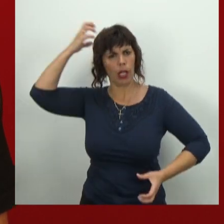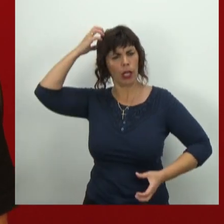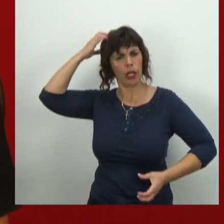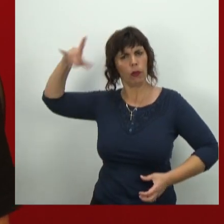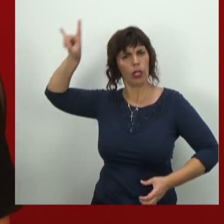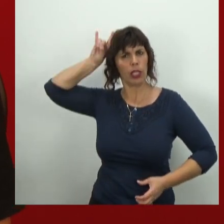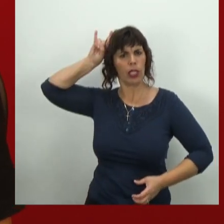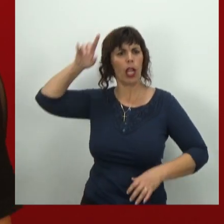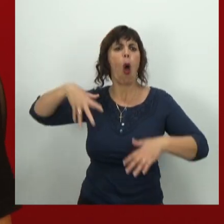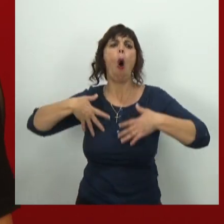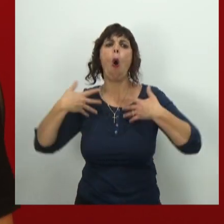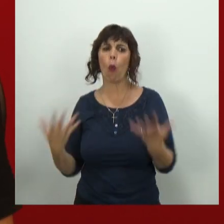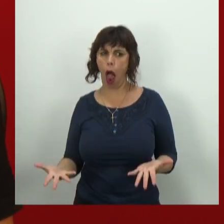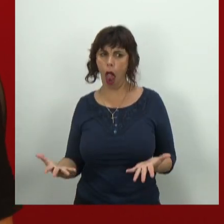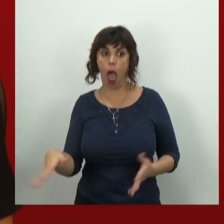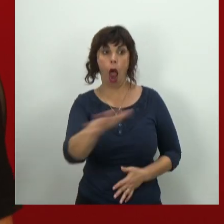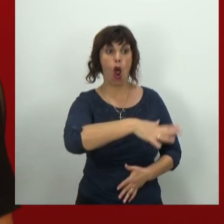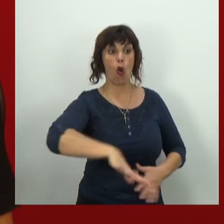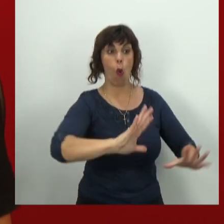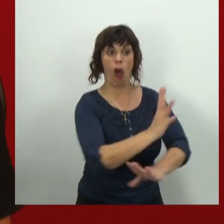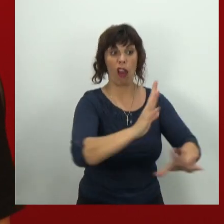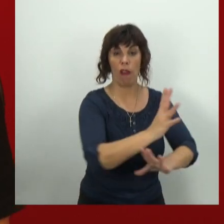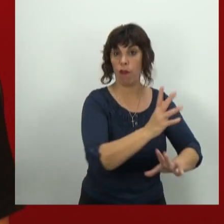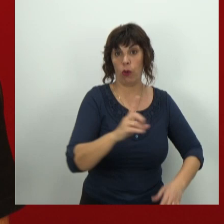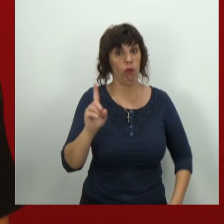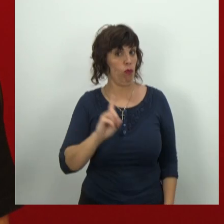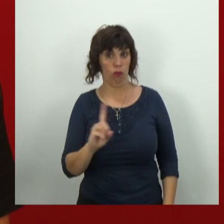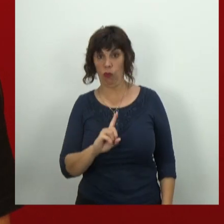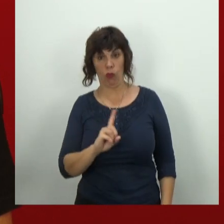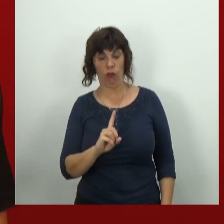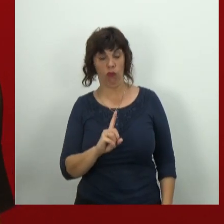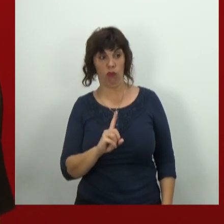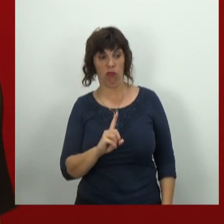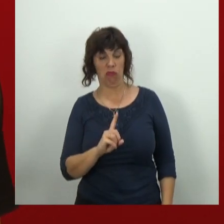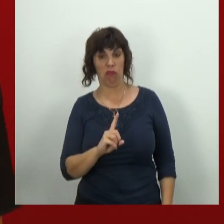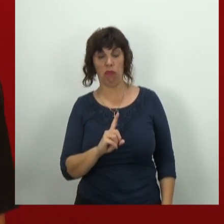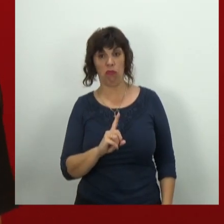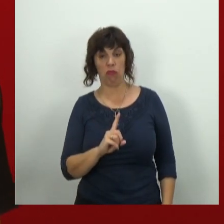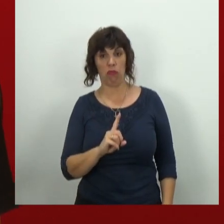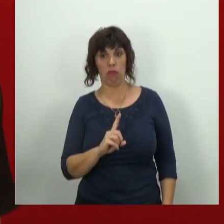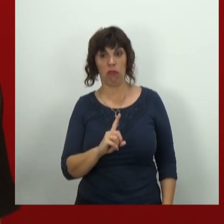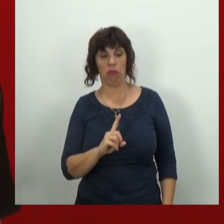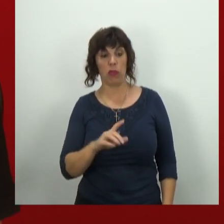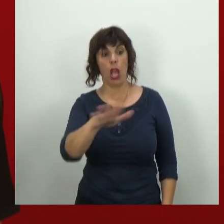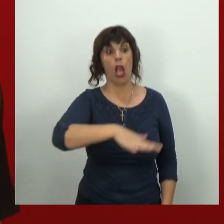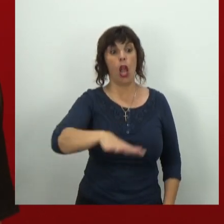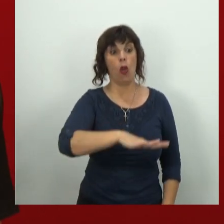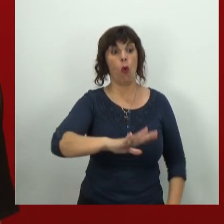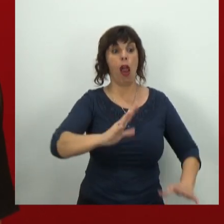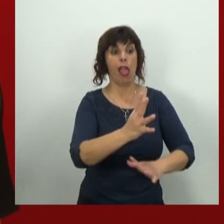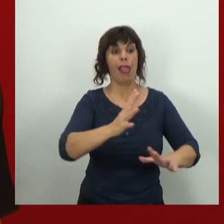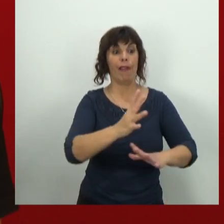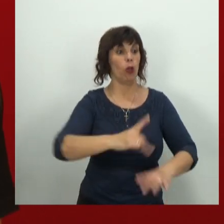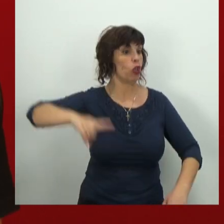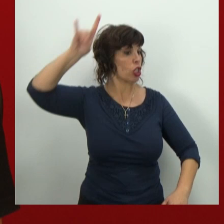¿El infierno? No. ¿El infierno? Satanás no tiene autoridad sobre el infierno.